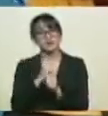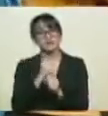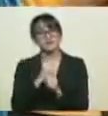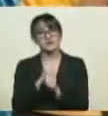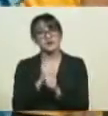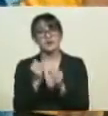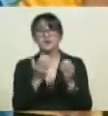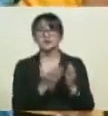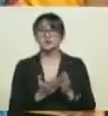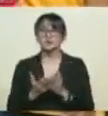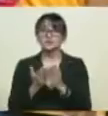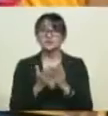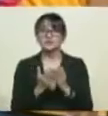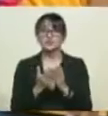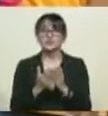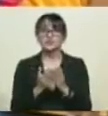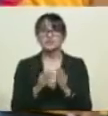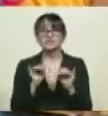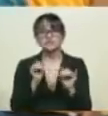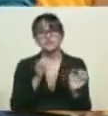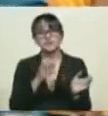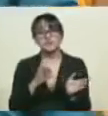el estudio del Plan Chamba Juvenil.